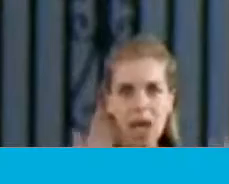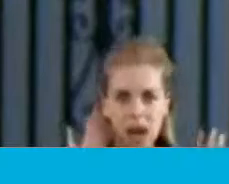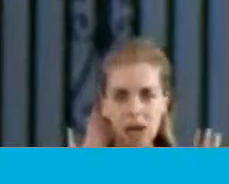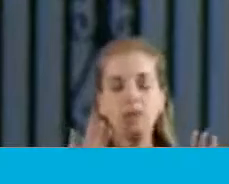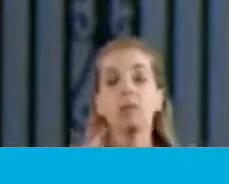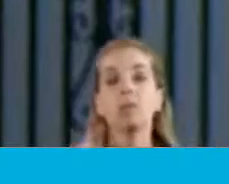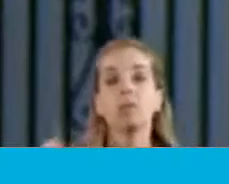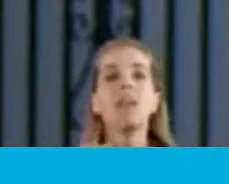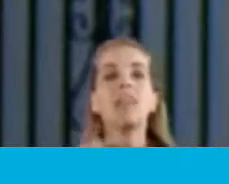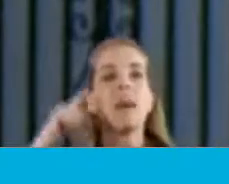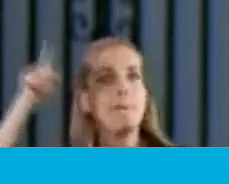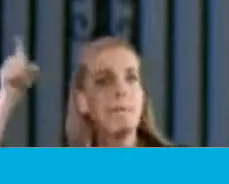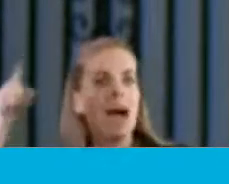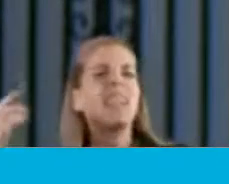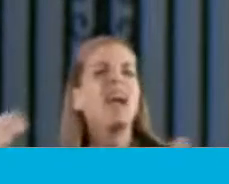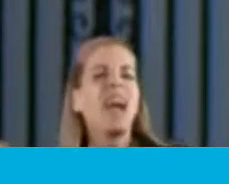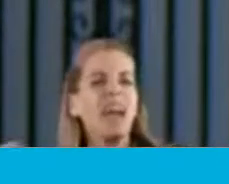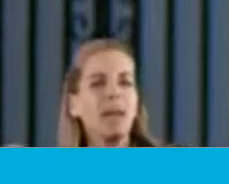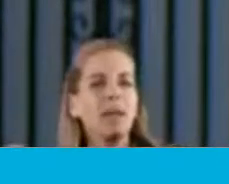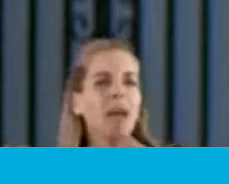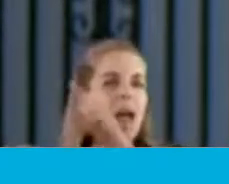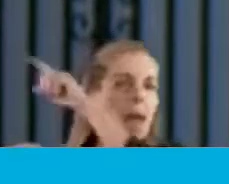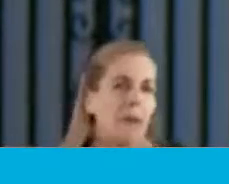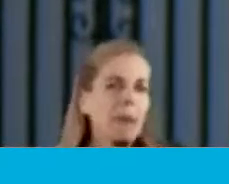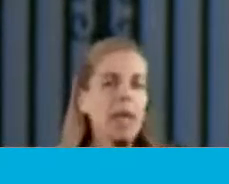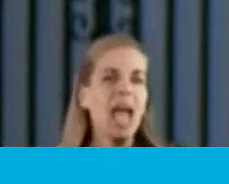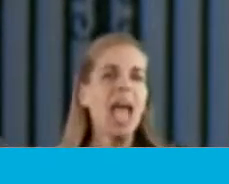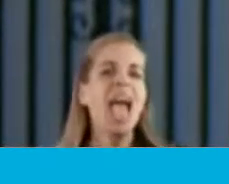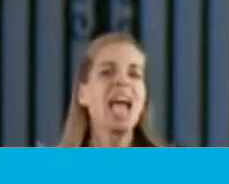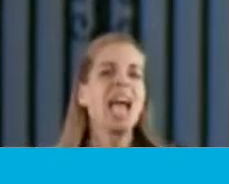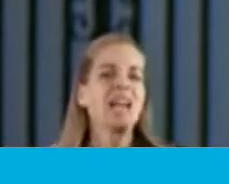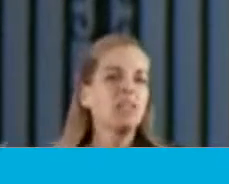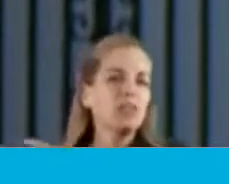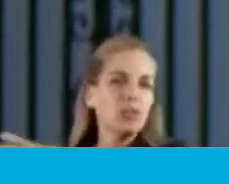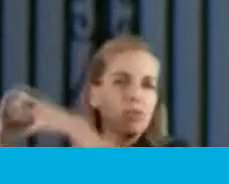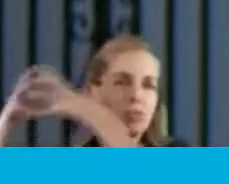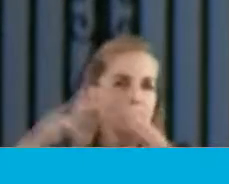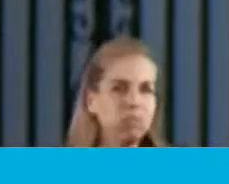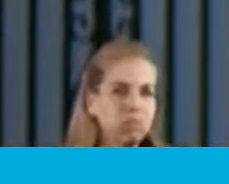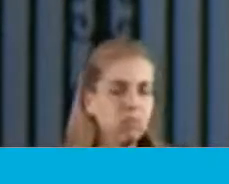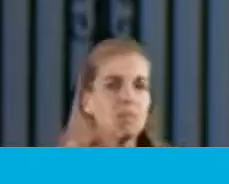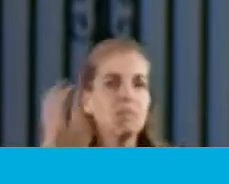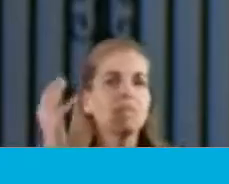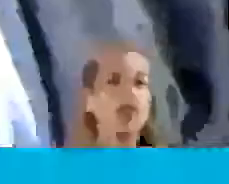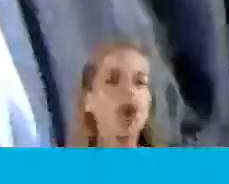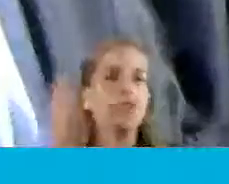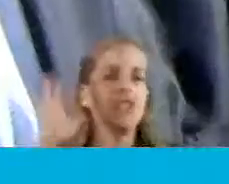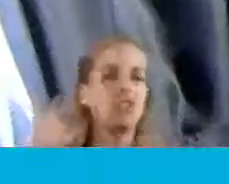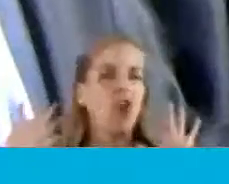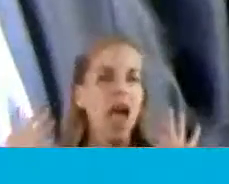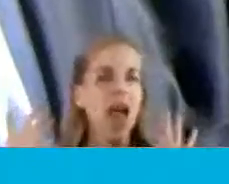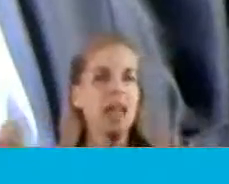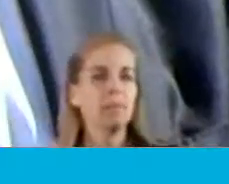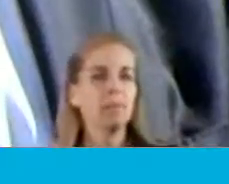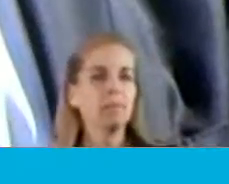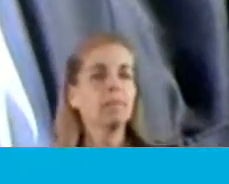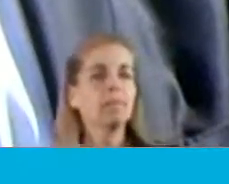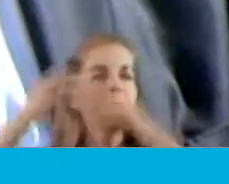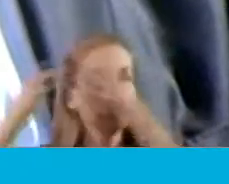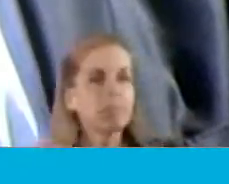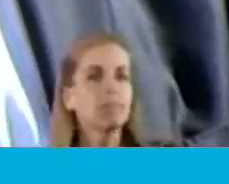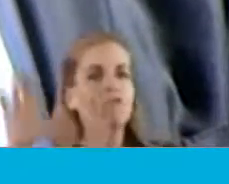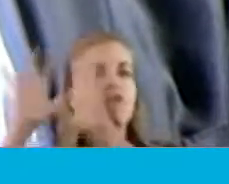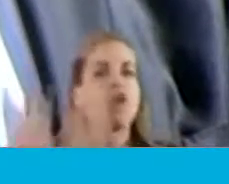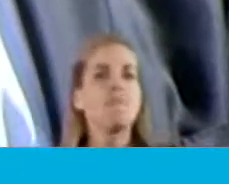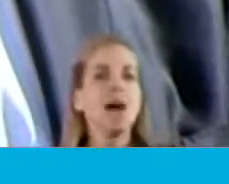América para sofocar nuestros reclamos a ejércitos poderosos, profesionales, muy bien pertrechados